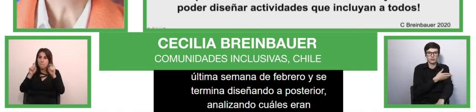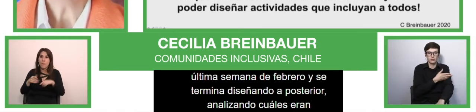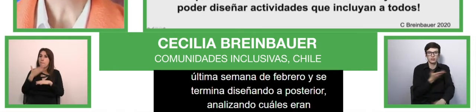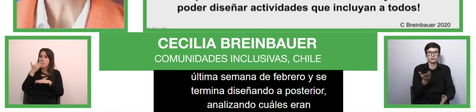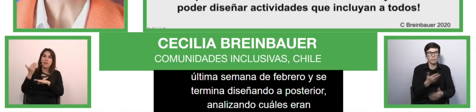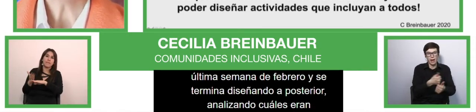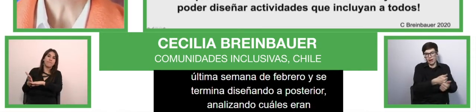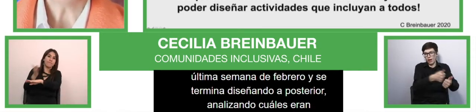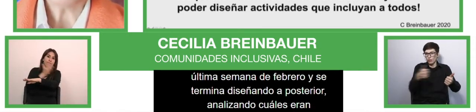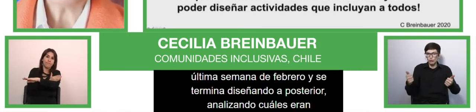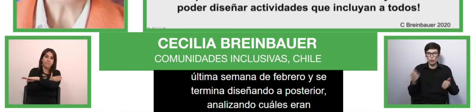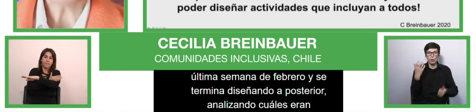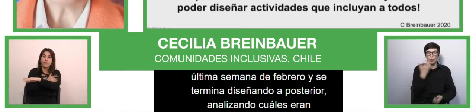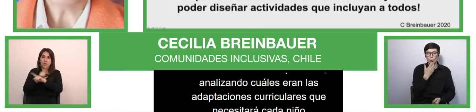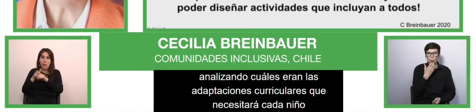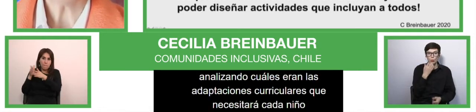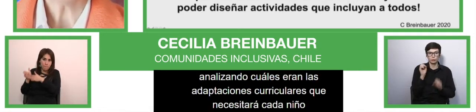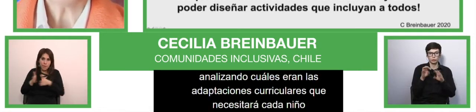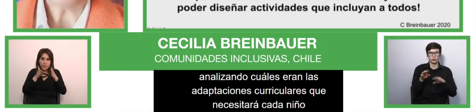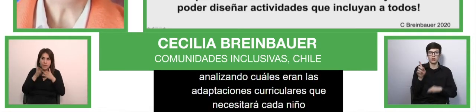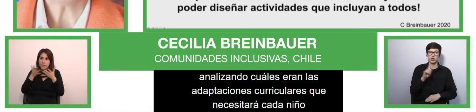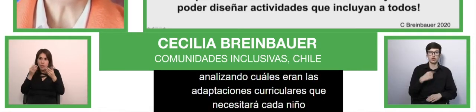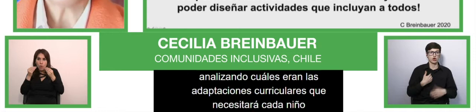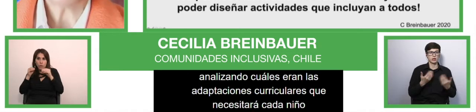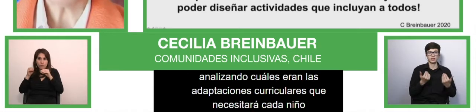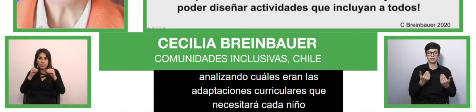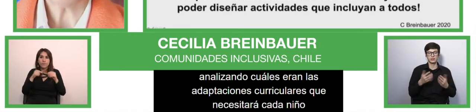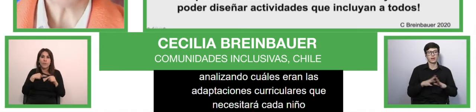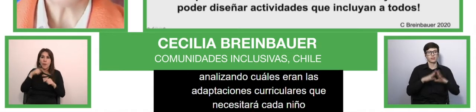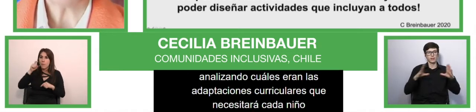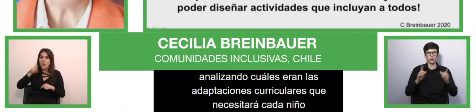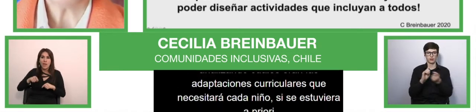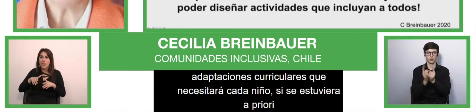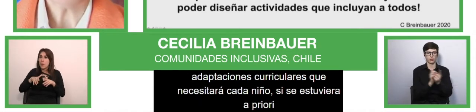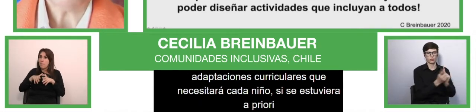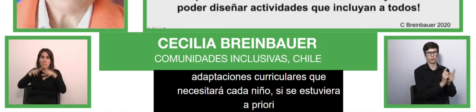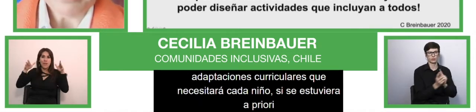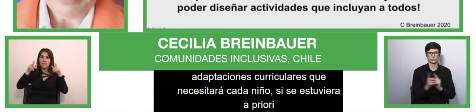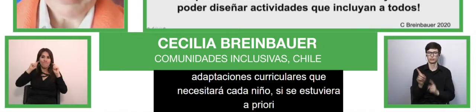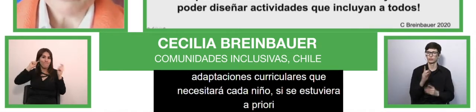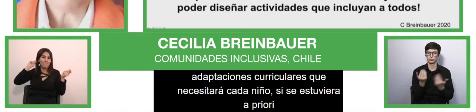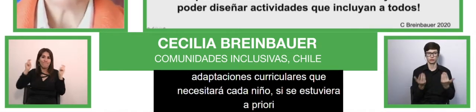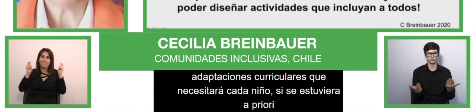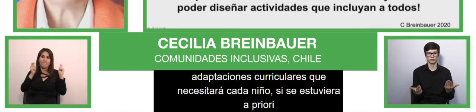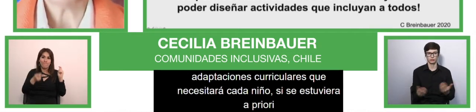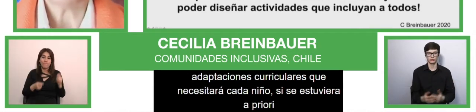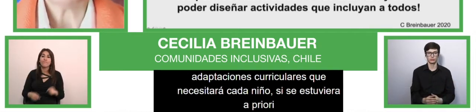el universo del curso no necesitaríamos tantas adecuaciones curriculares